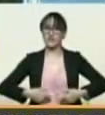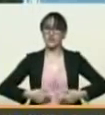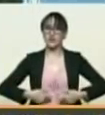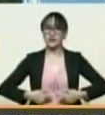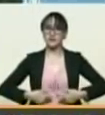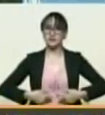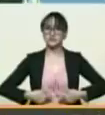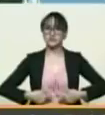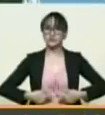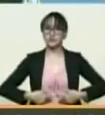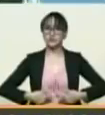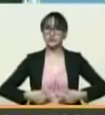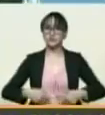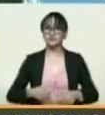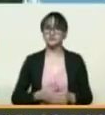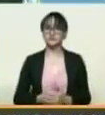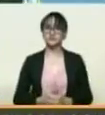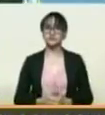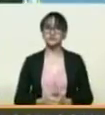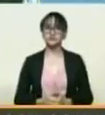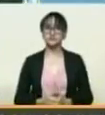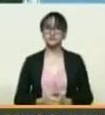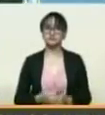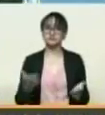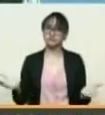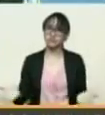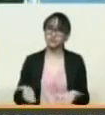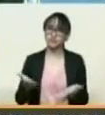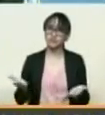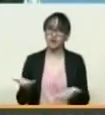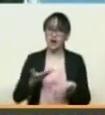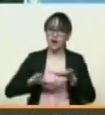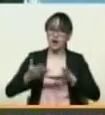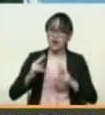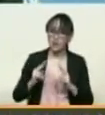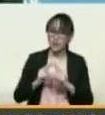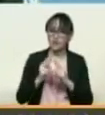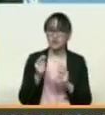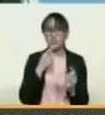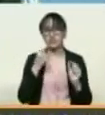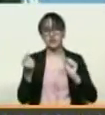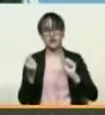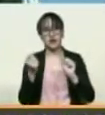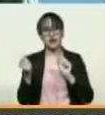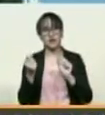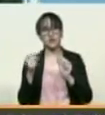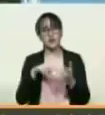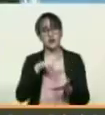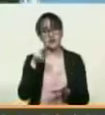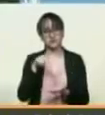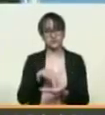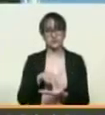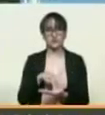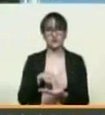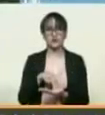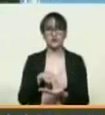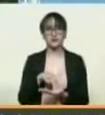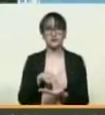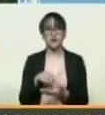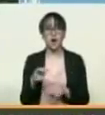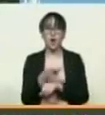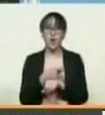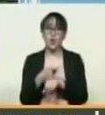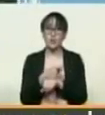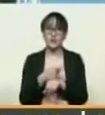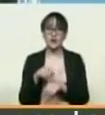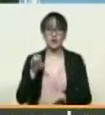un gran esfuerzo para fomentar el encuentro, el diálogo entre los actores nacionales, donde el gobierno, el